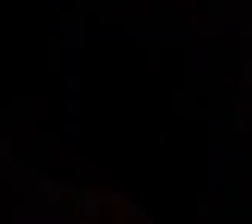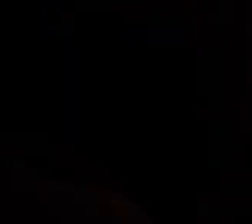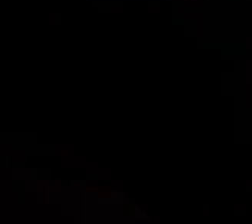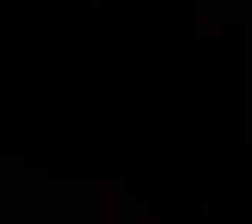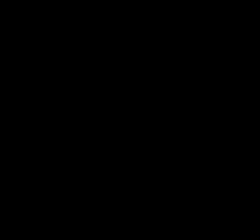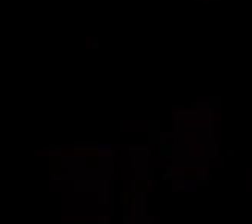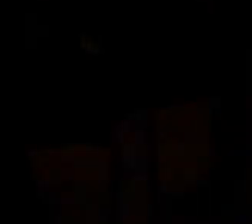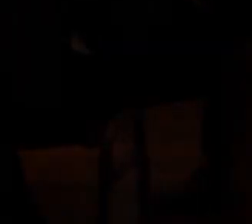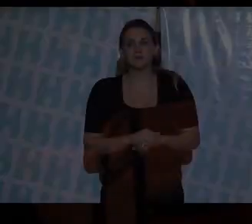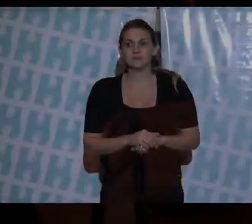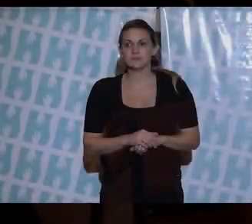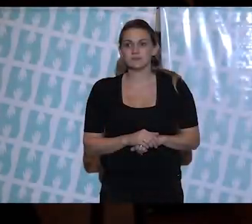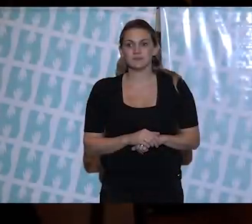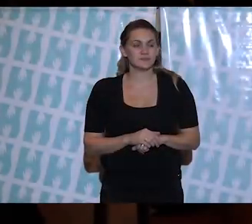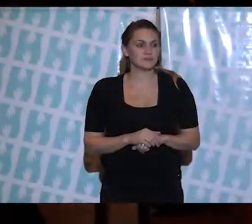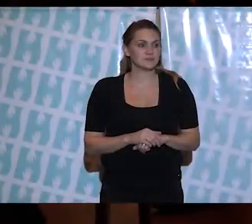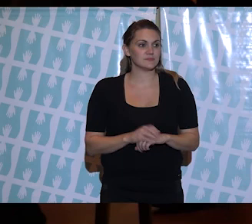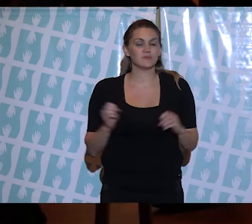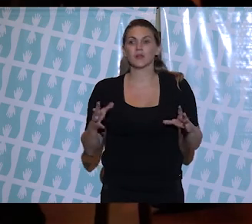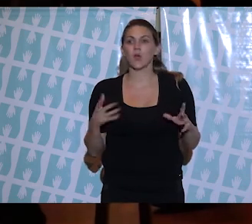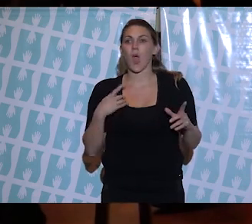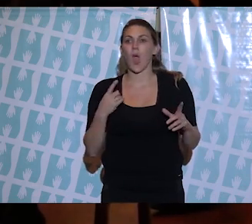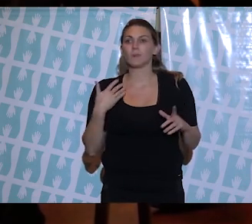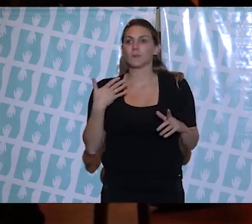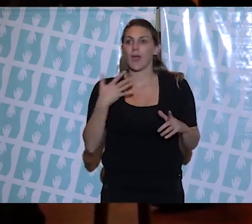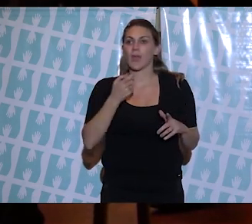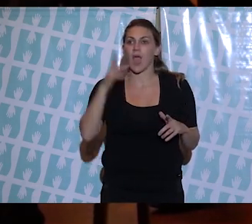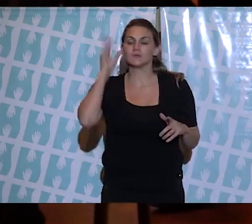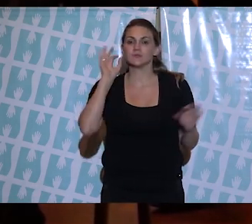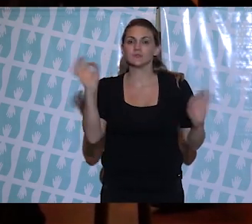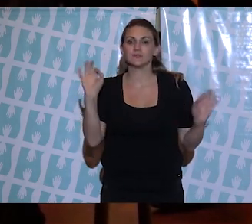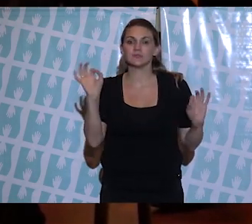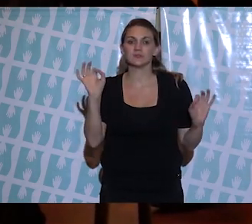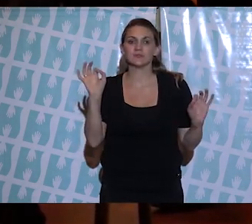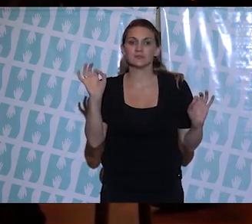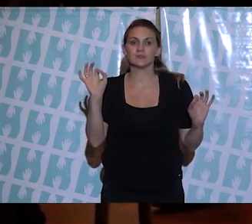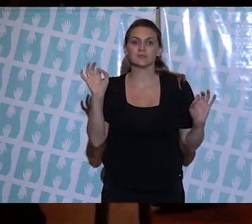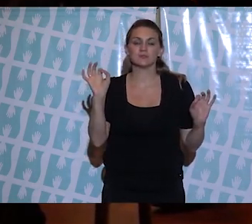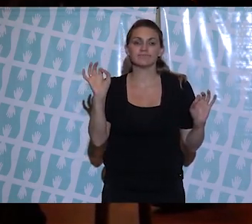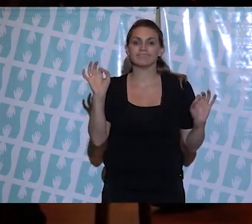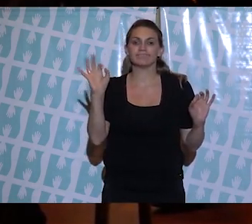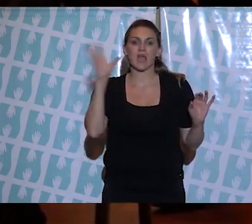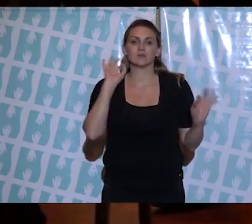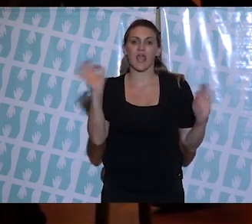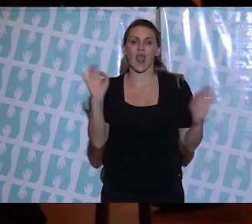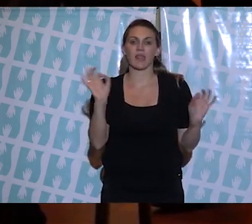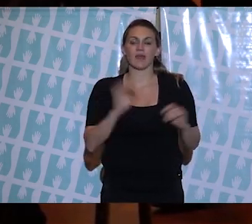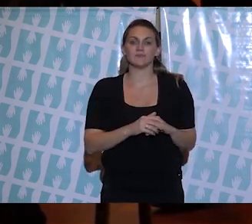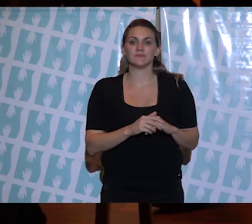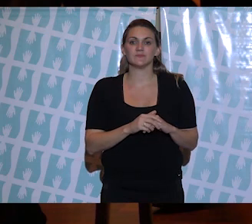¿No podés activar el micrófono? Ahí estoy apretando. No se escucha. No se